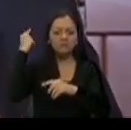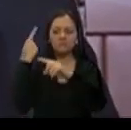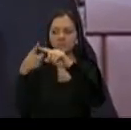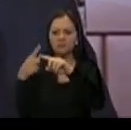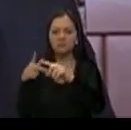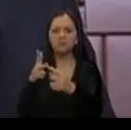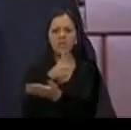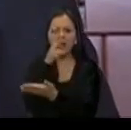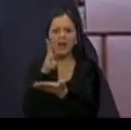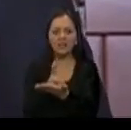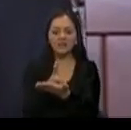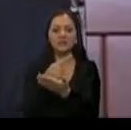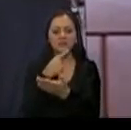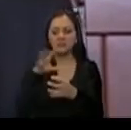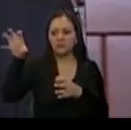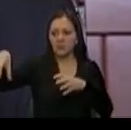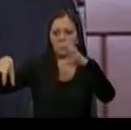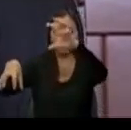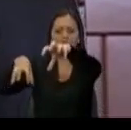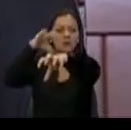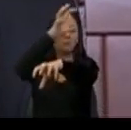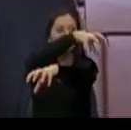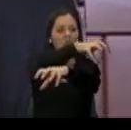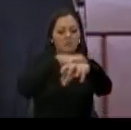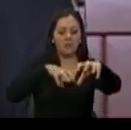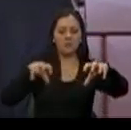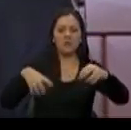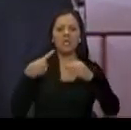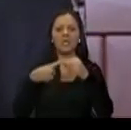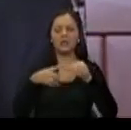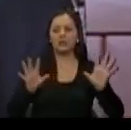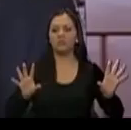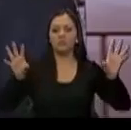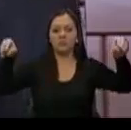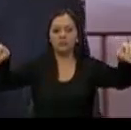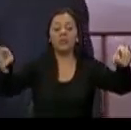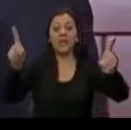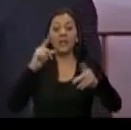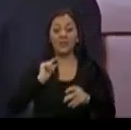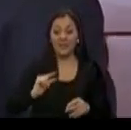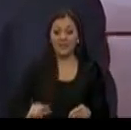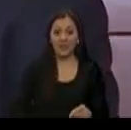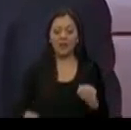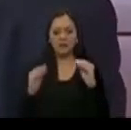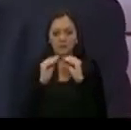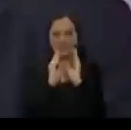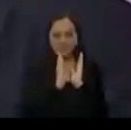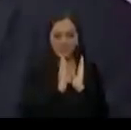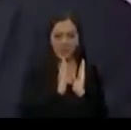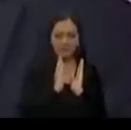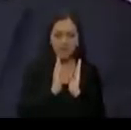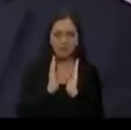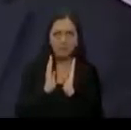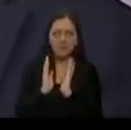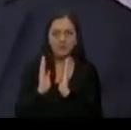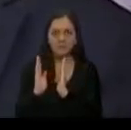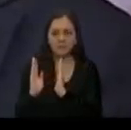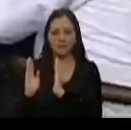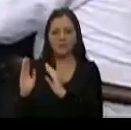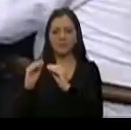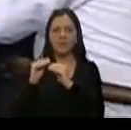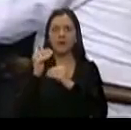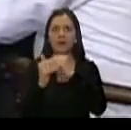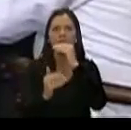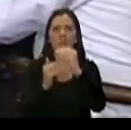son sufragáneas de la Arquidiócesis de Quito. Todos esos detalles los iremos dando a medida que también se va avanzando